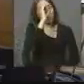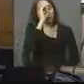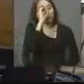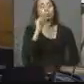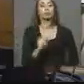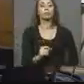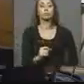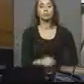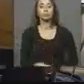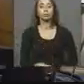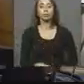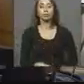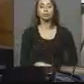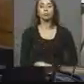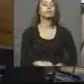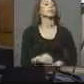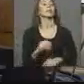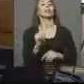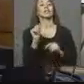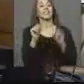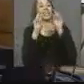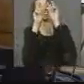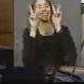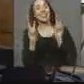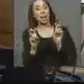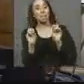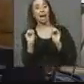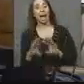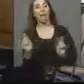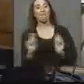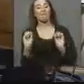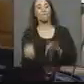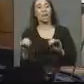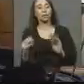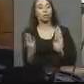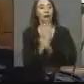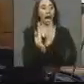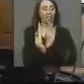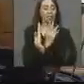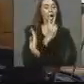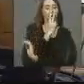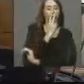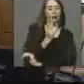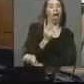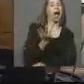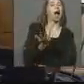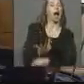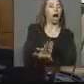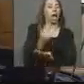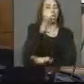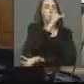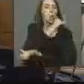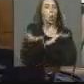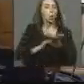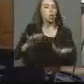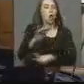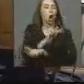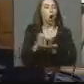detrás de cada tema vinculado a la basura hay indicios claros de corrupción. Esa es la